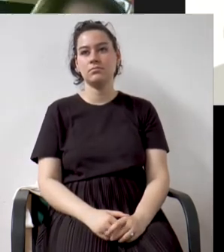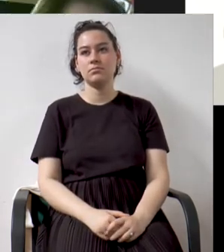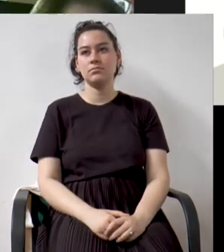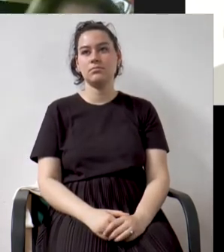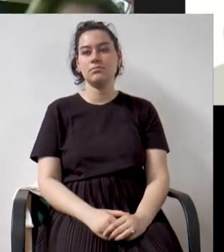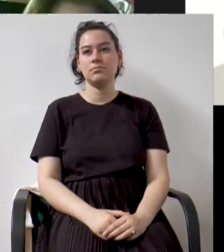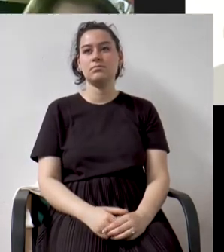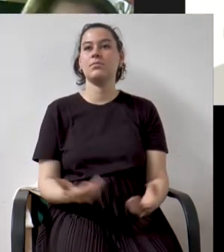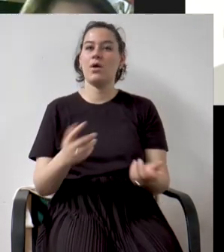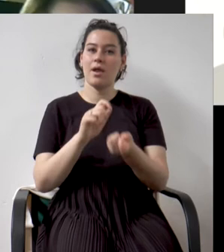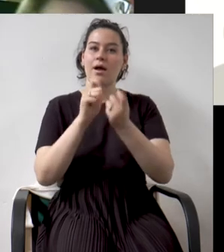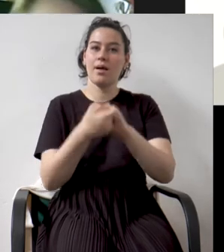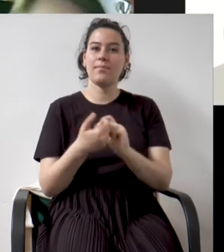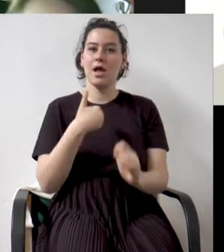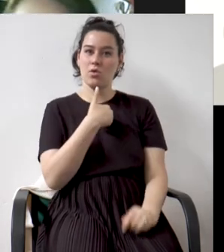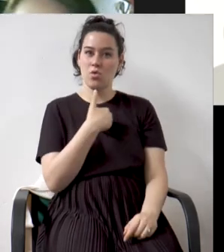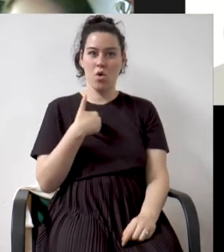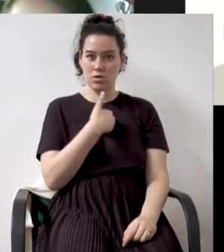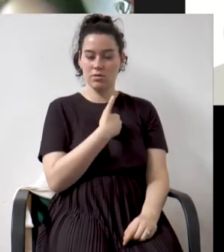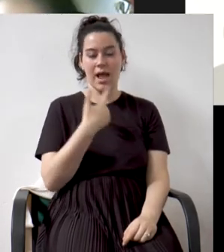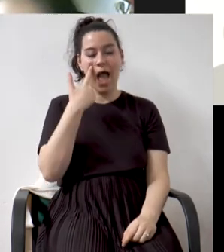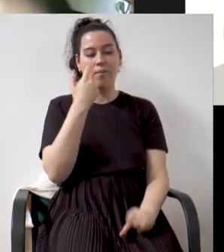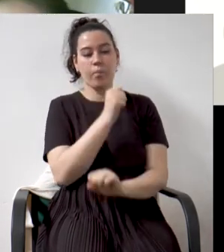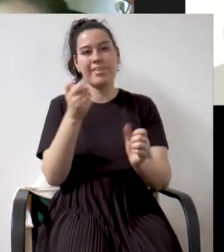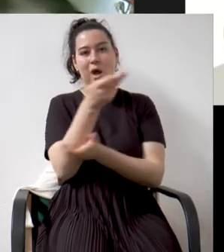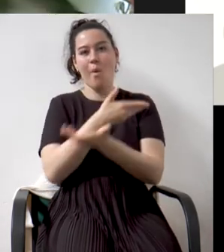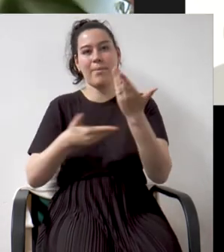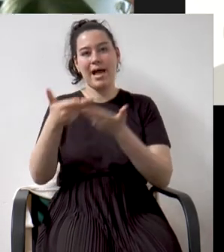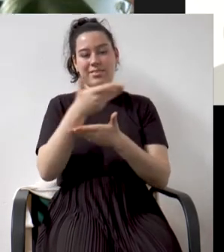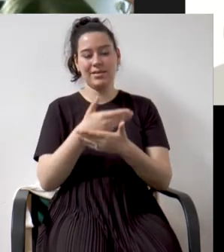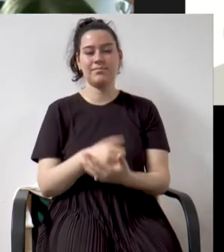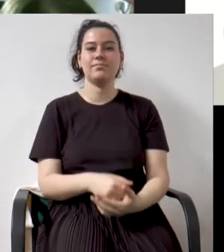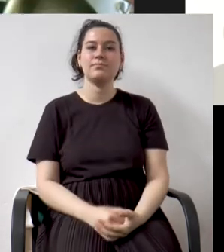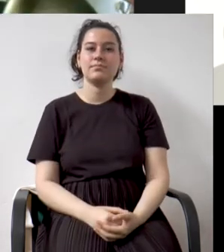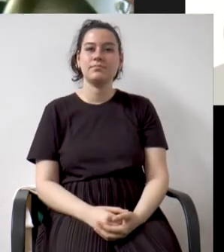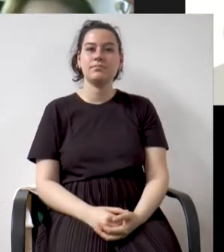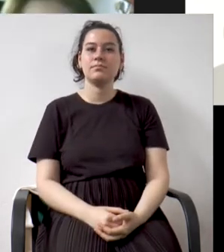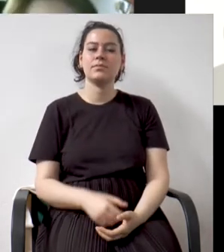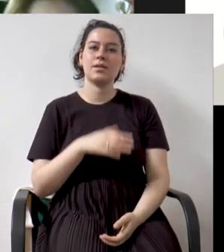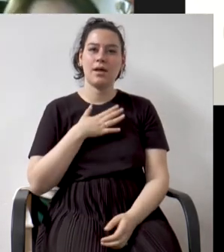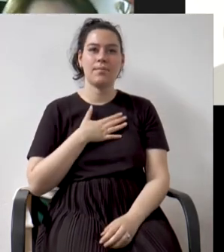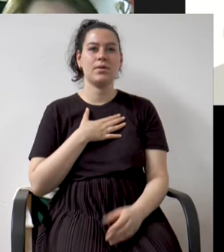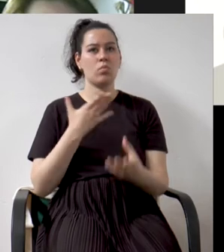de rol de anfitrión para poder compartir, por eso les pasé la. Bien. A mí me quedaron varias palabras resonando, por supuesto, de los que